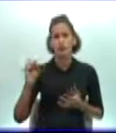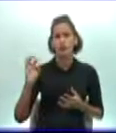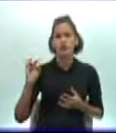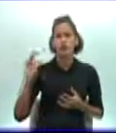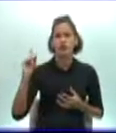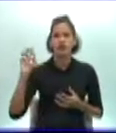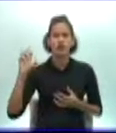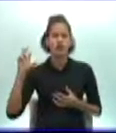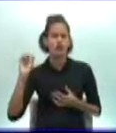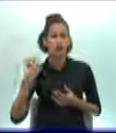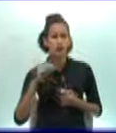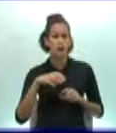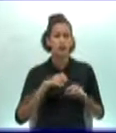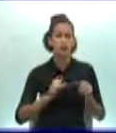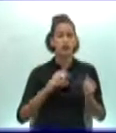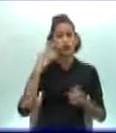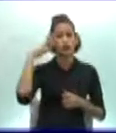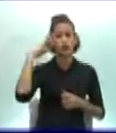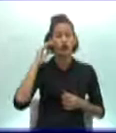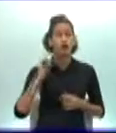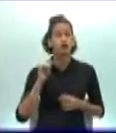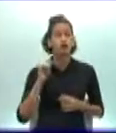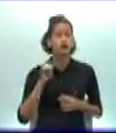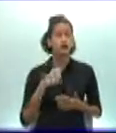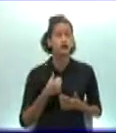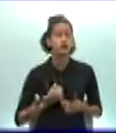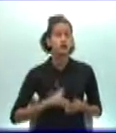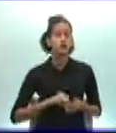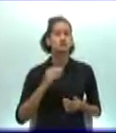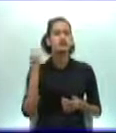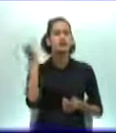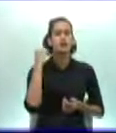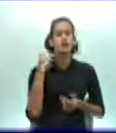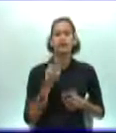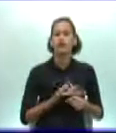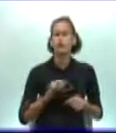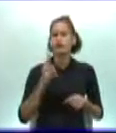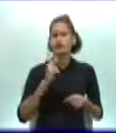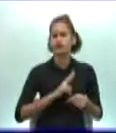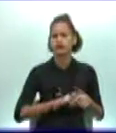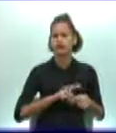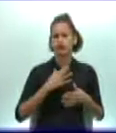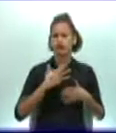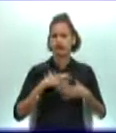hijos sean capaces de representar a nuestro país de memoria.